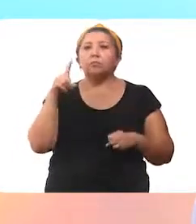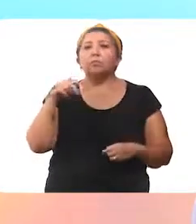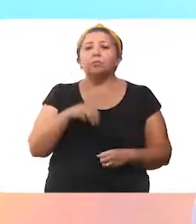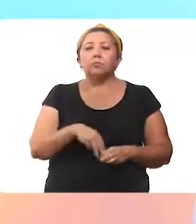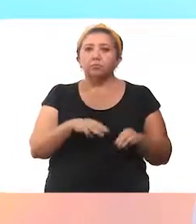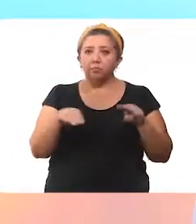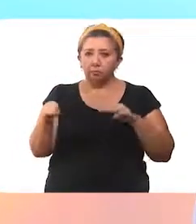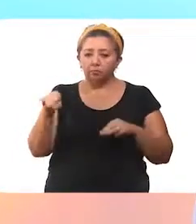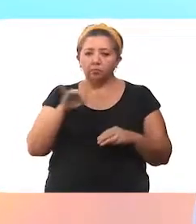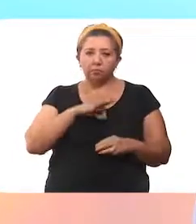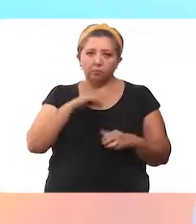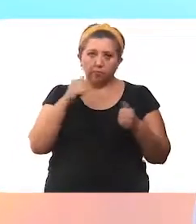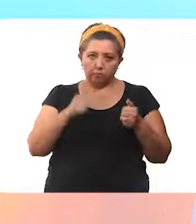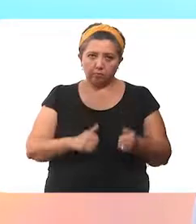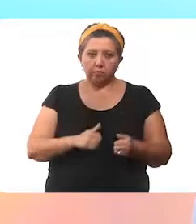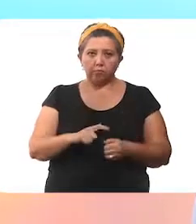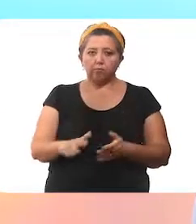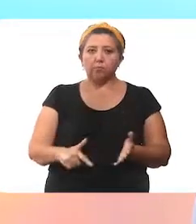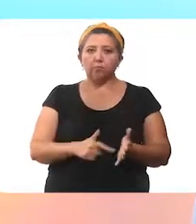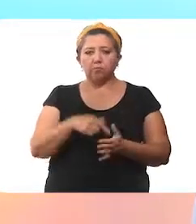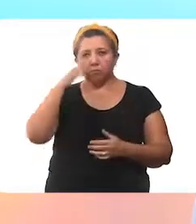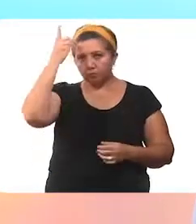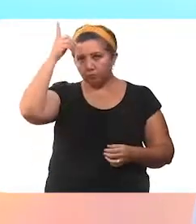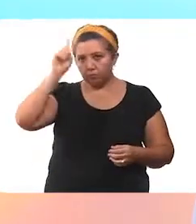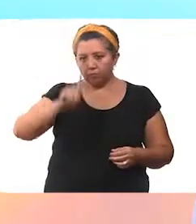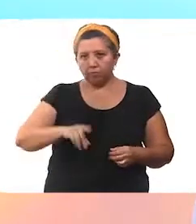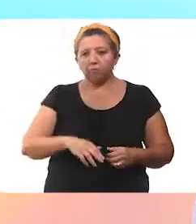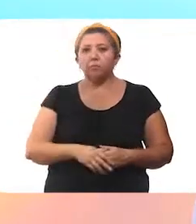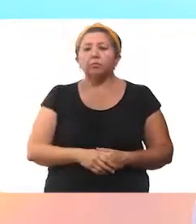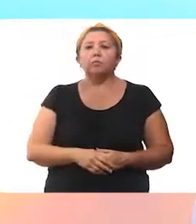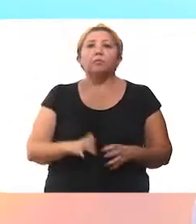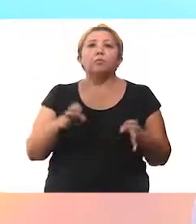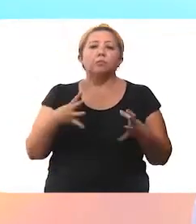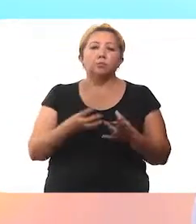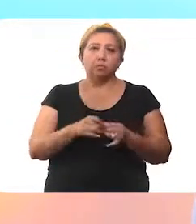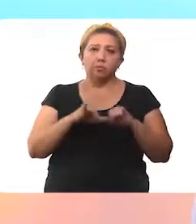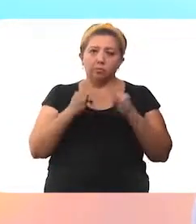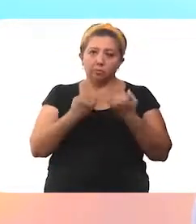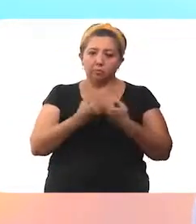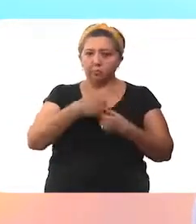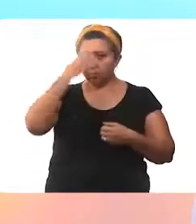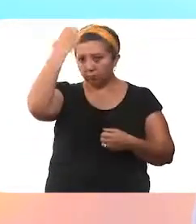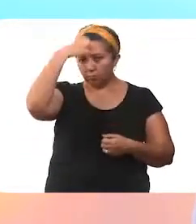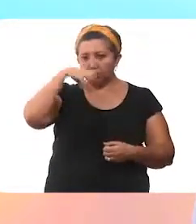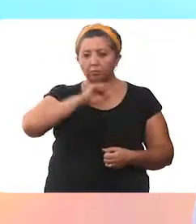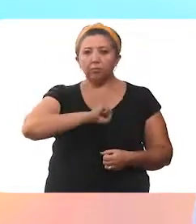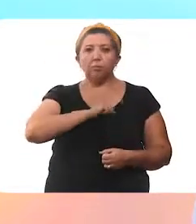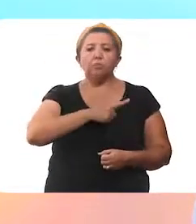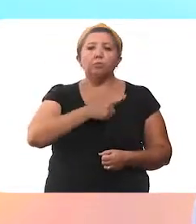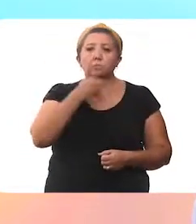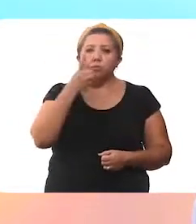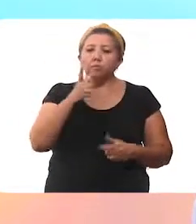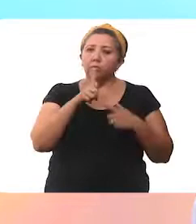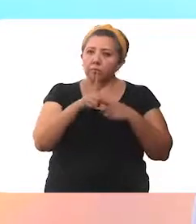acuáticas sí podrán anclar y pernoctar en el domicilio del propietario. Estamos junto con el Comité de Expertos en Salud